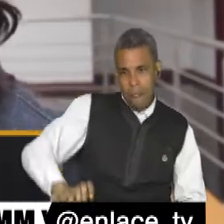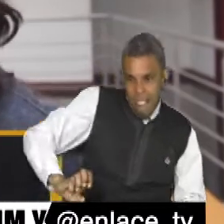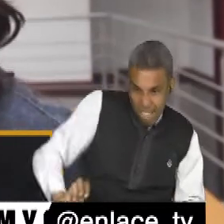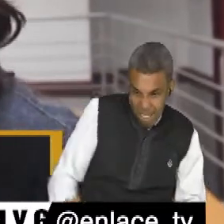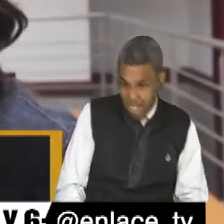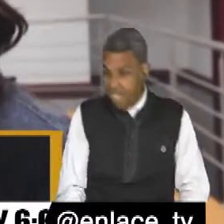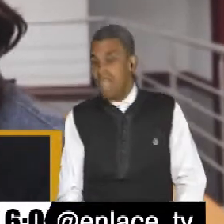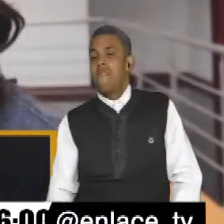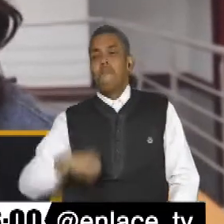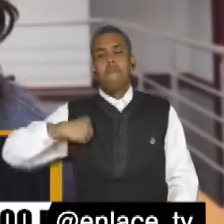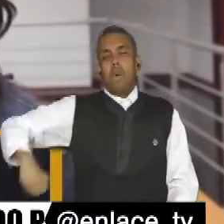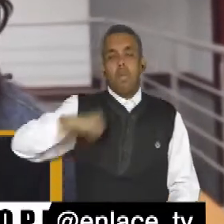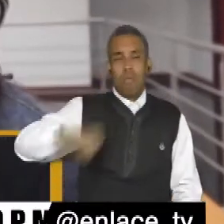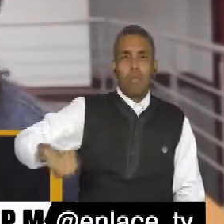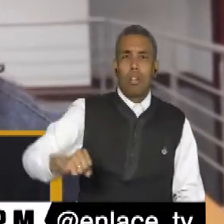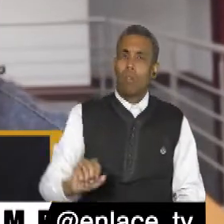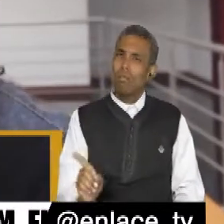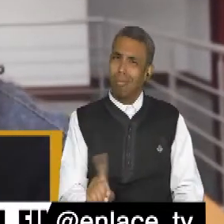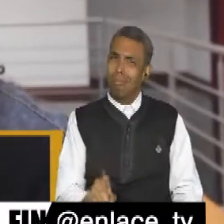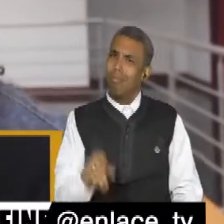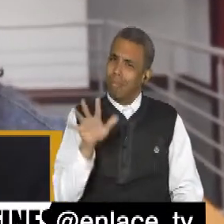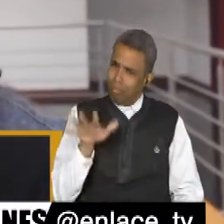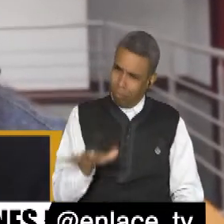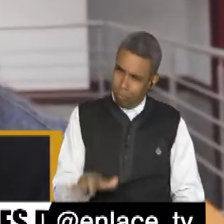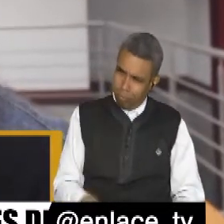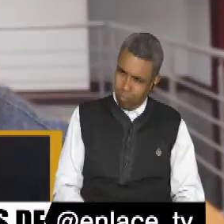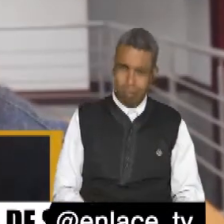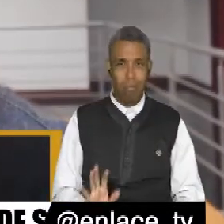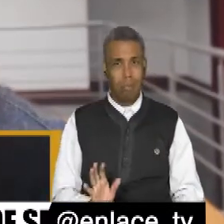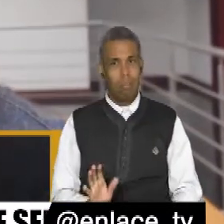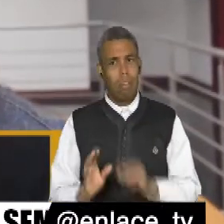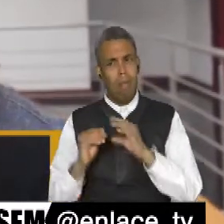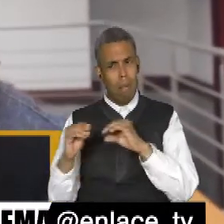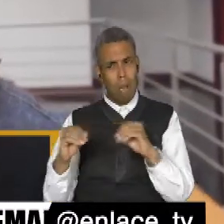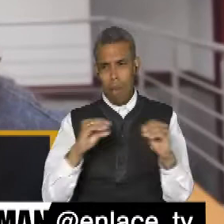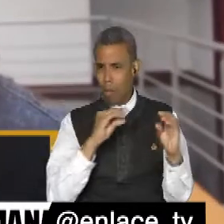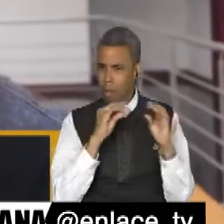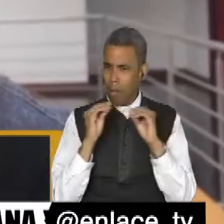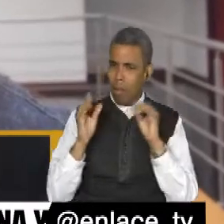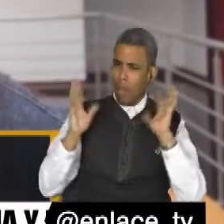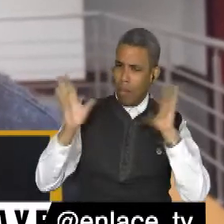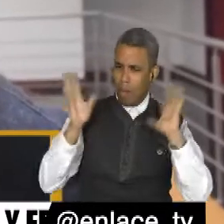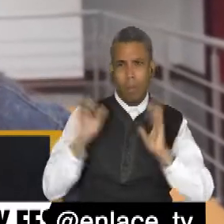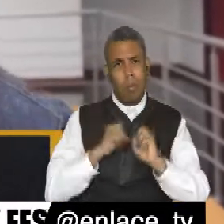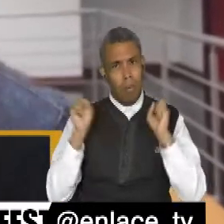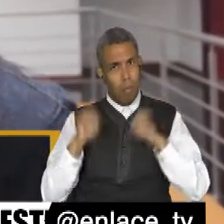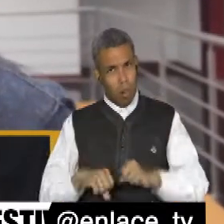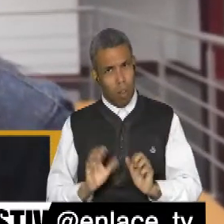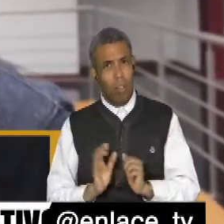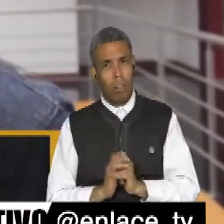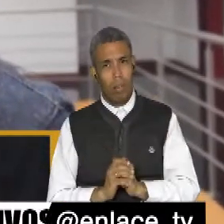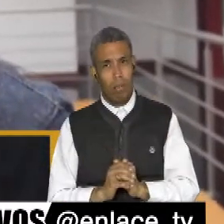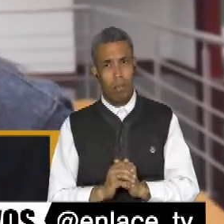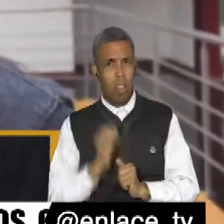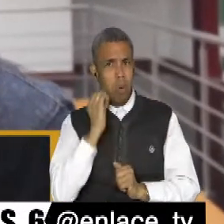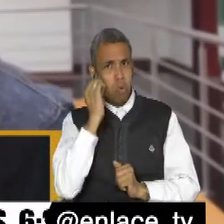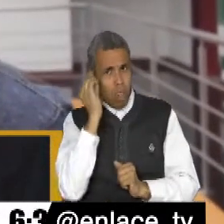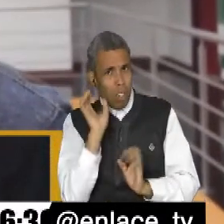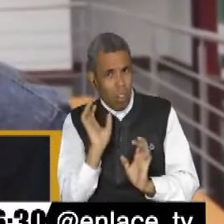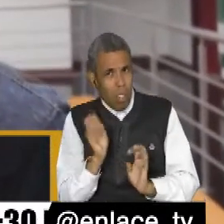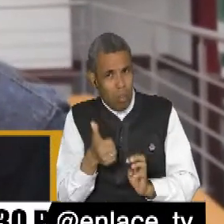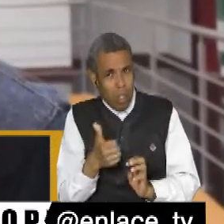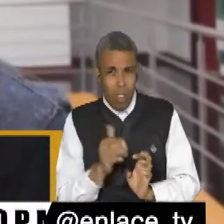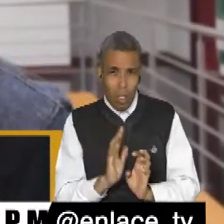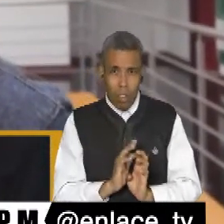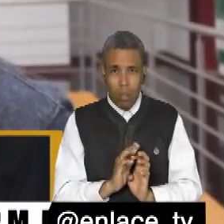voz, que las conversaciones también sean moderadas, tratar de usar al mínimo de estos equipos que generan